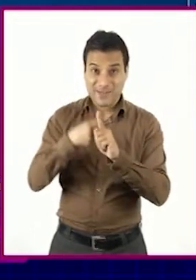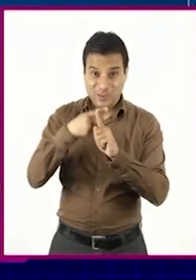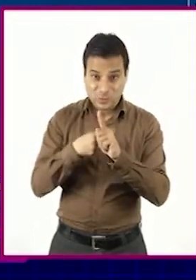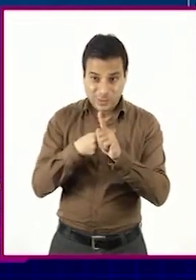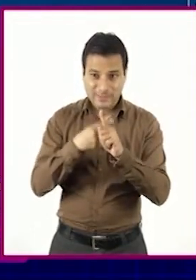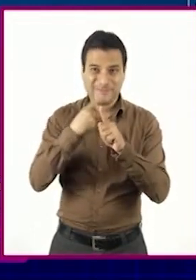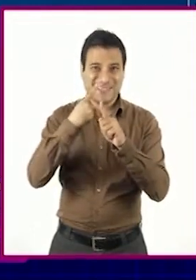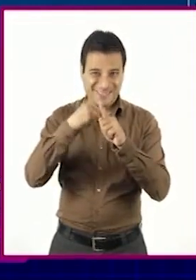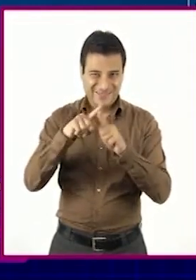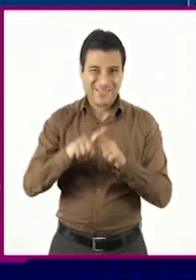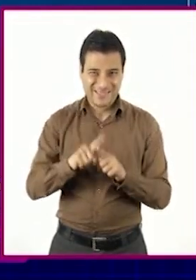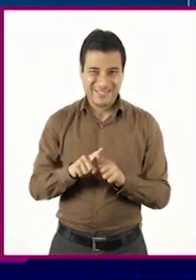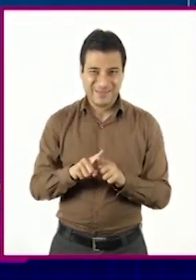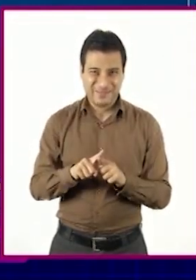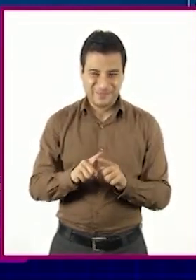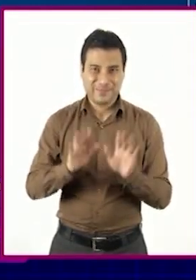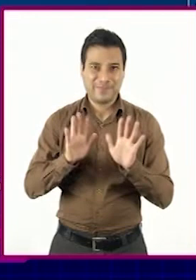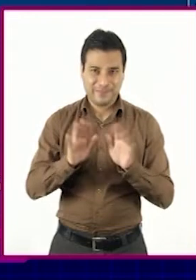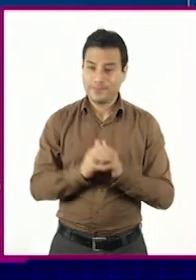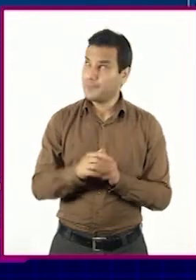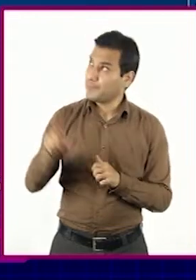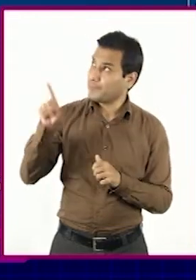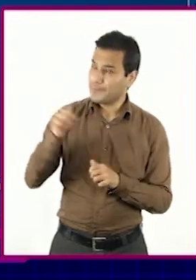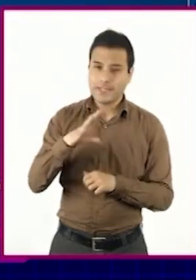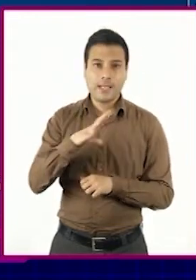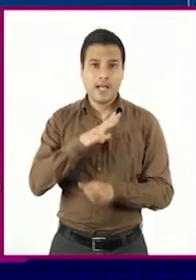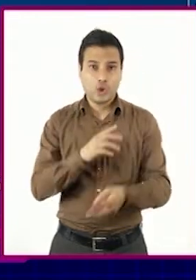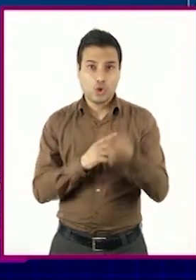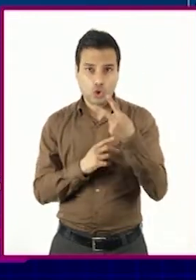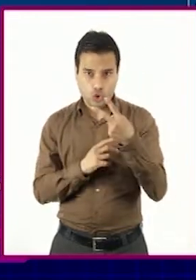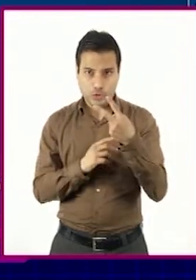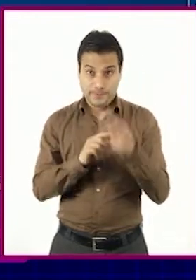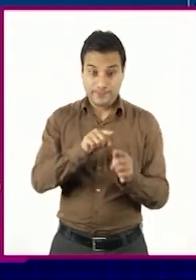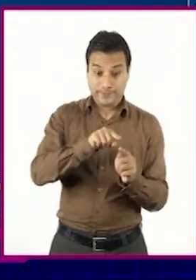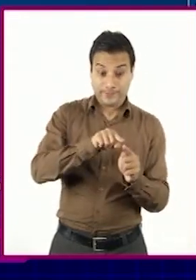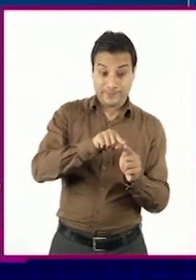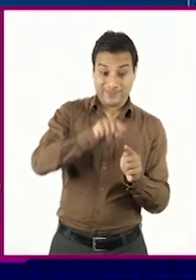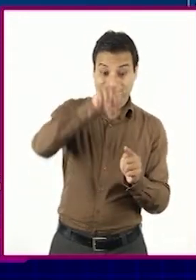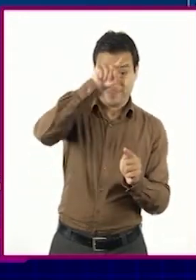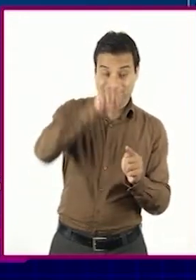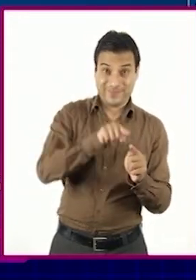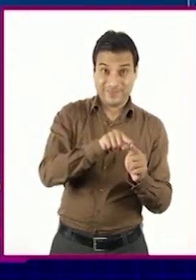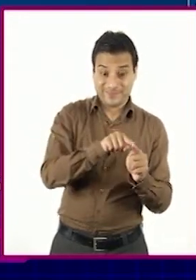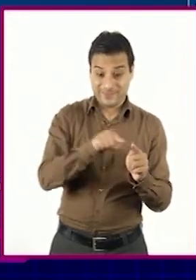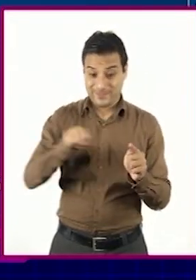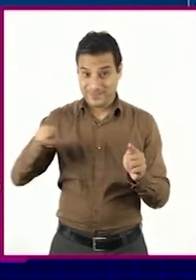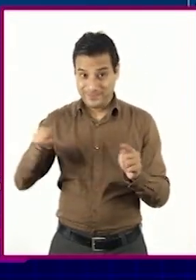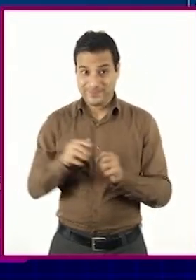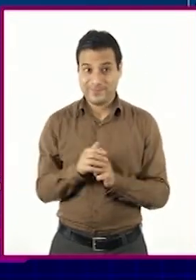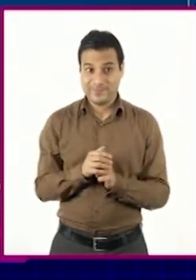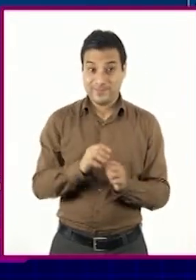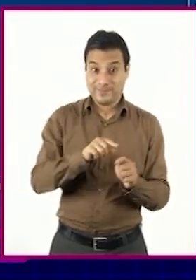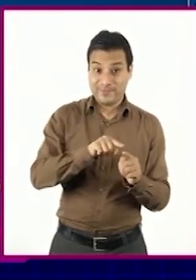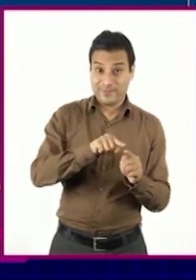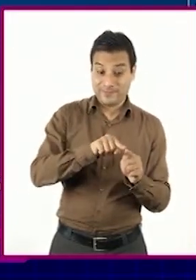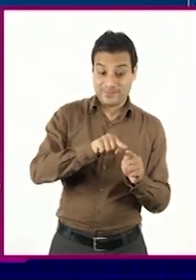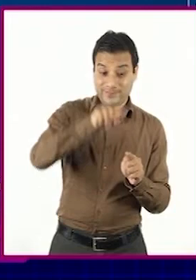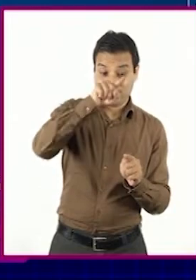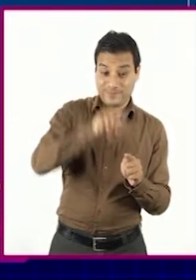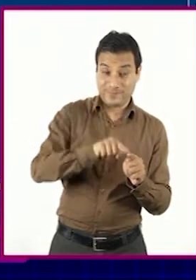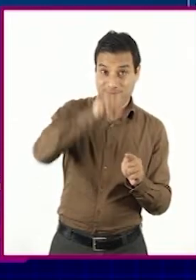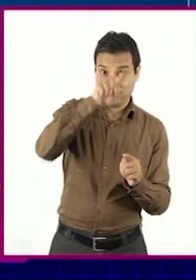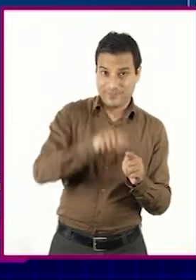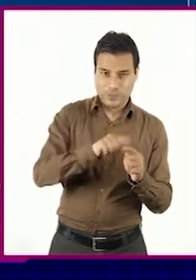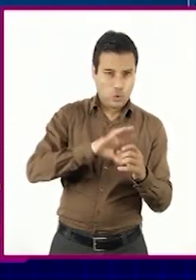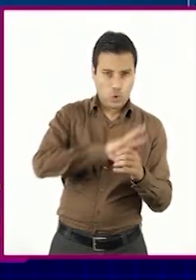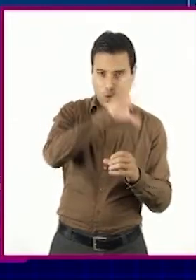etc. El histograma está formado por dos ejes. En uno se mide la frecuencia absoluta o relativa de los datos y en